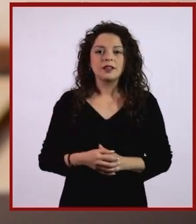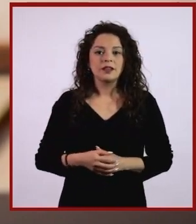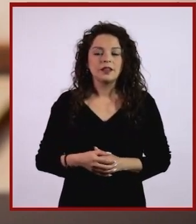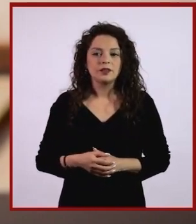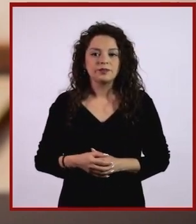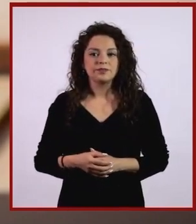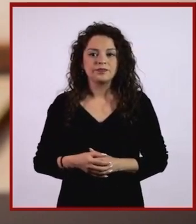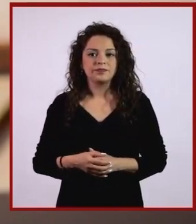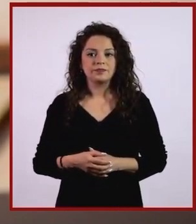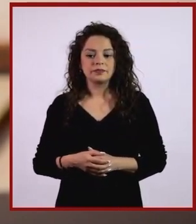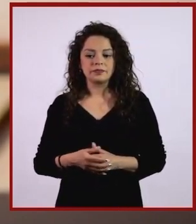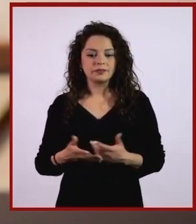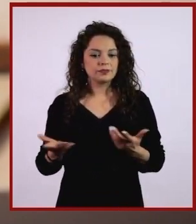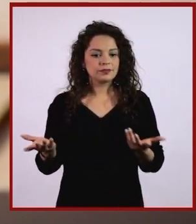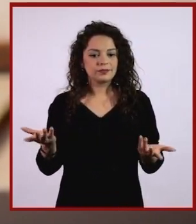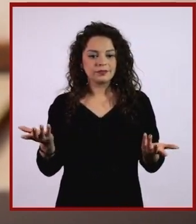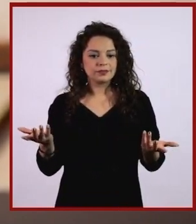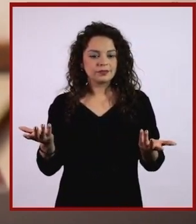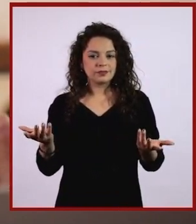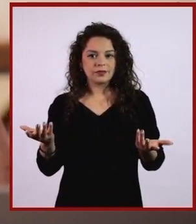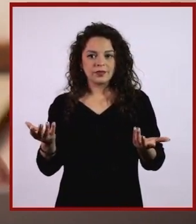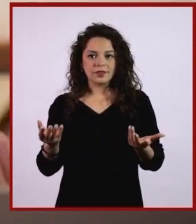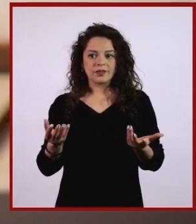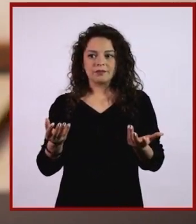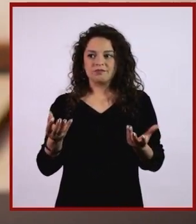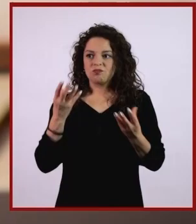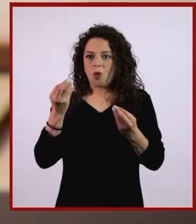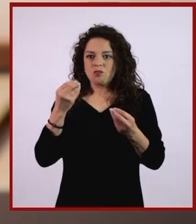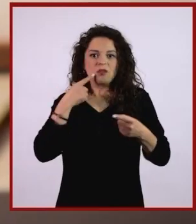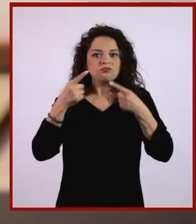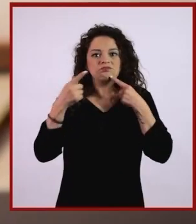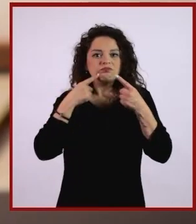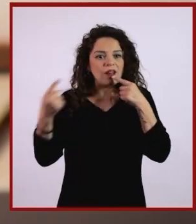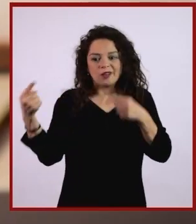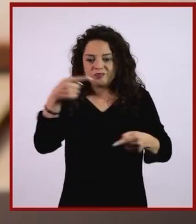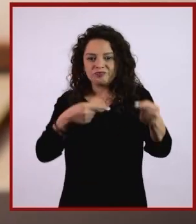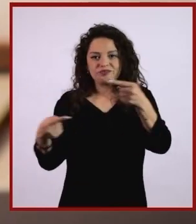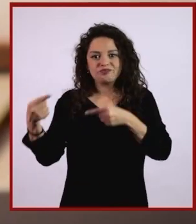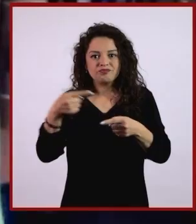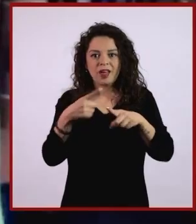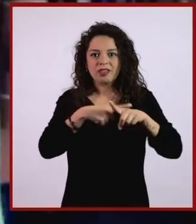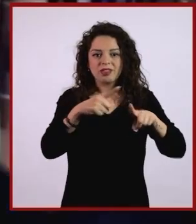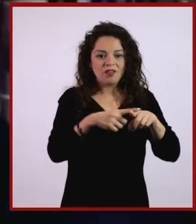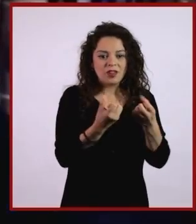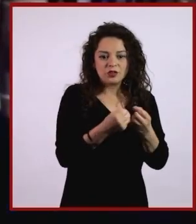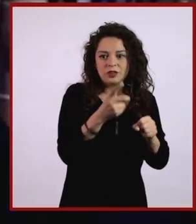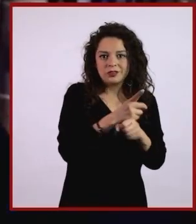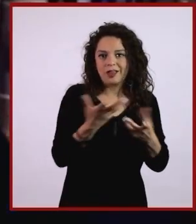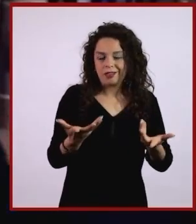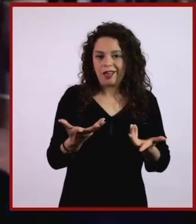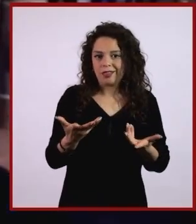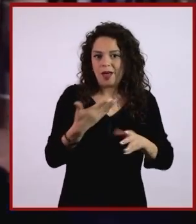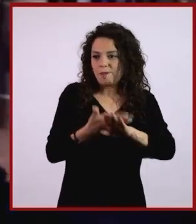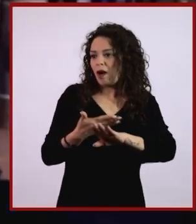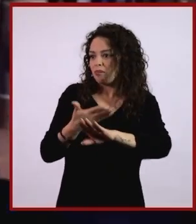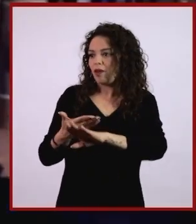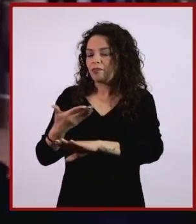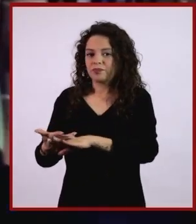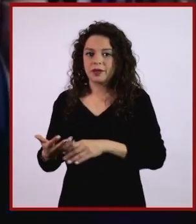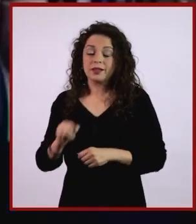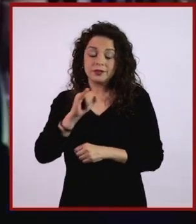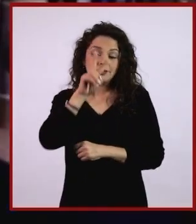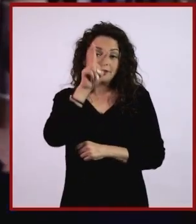¿cómo decirlo? Como mucha grilla, mucha discusión entre la sociedad, ¿no?